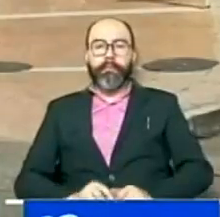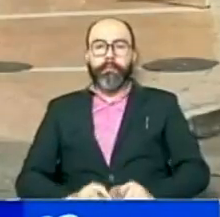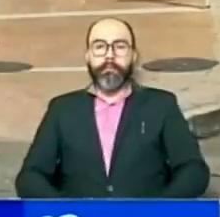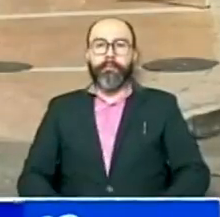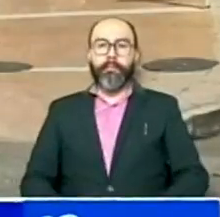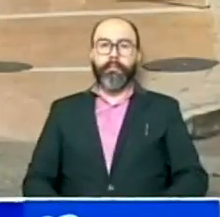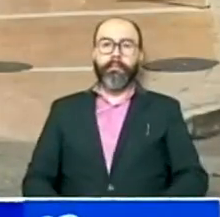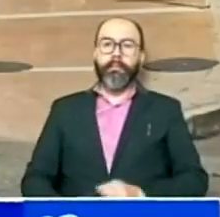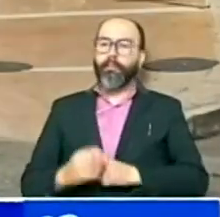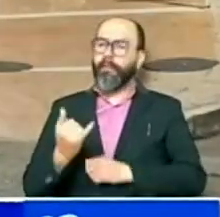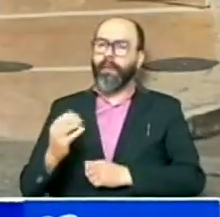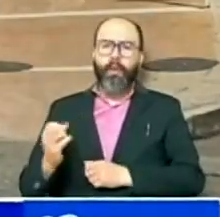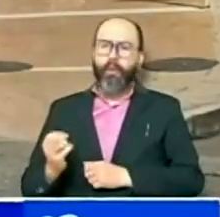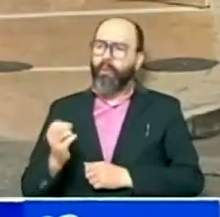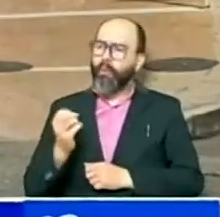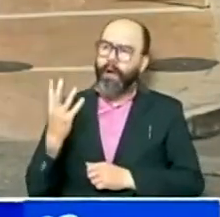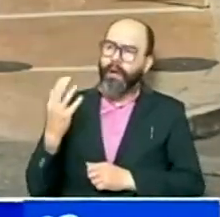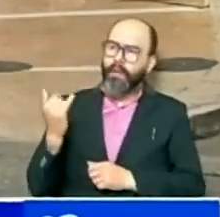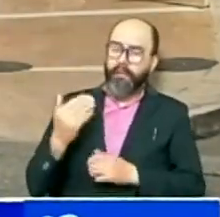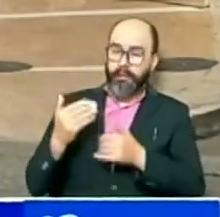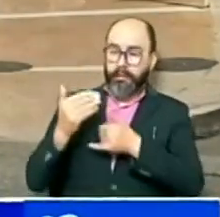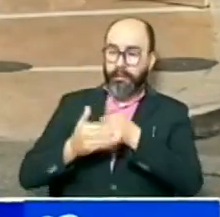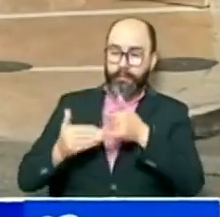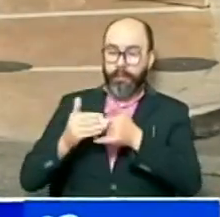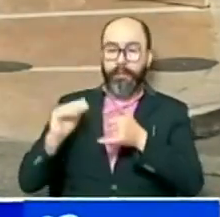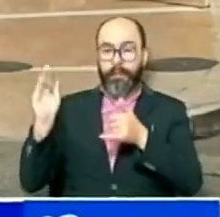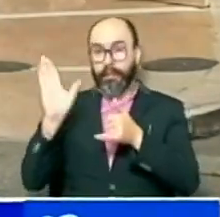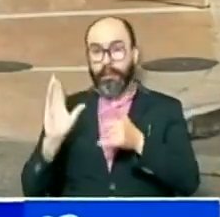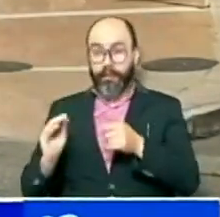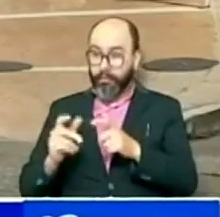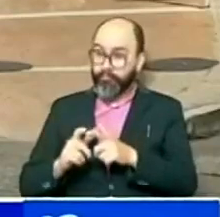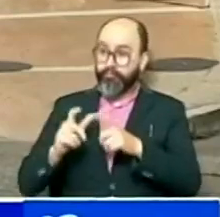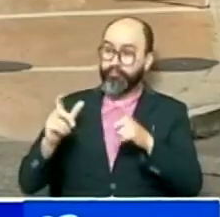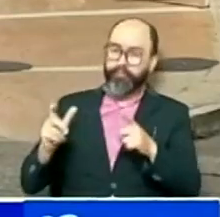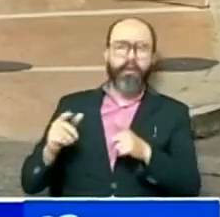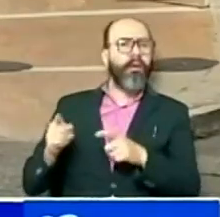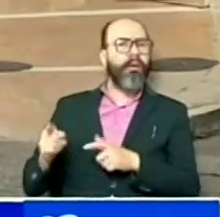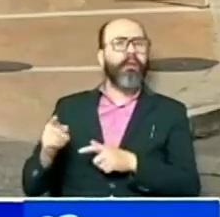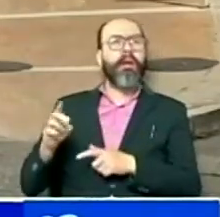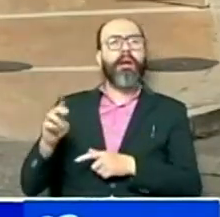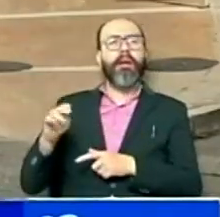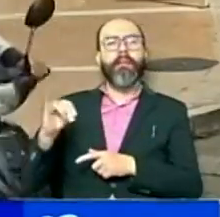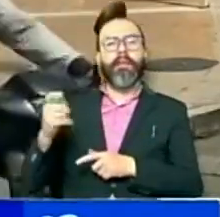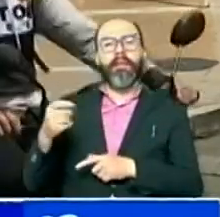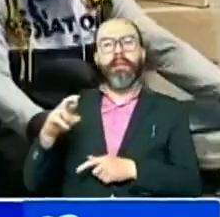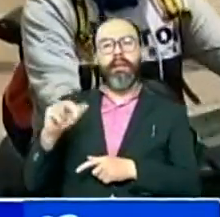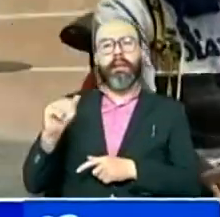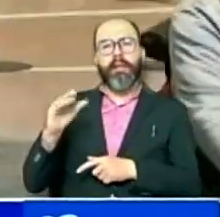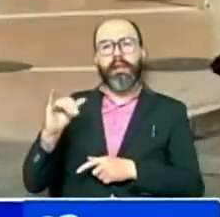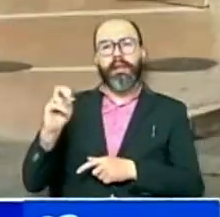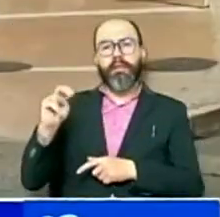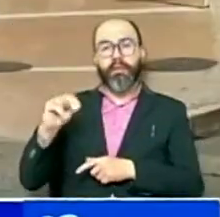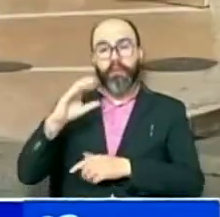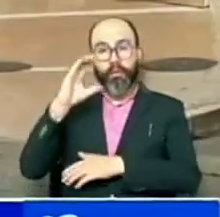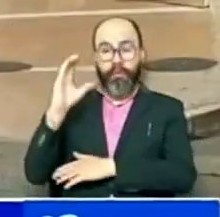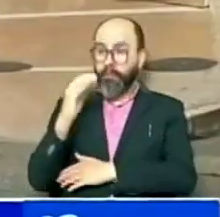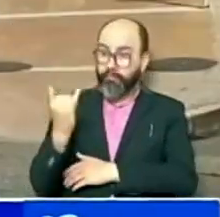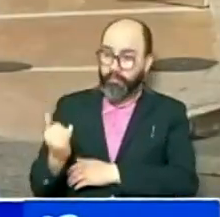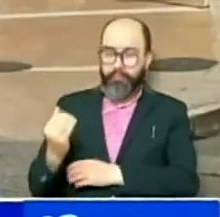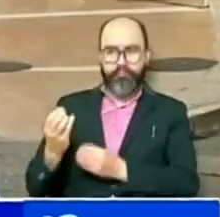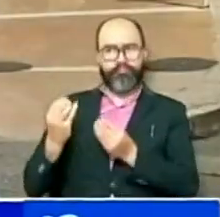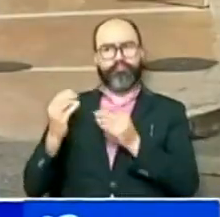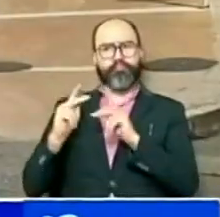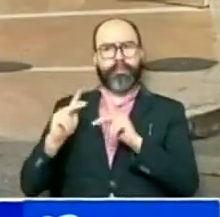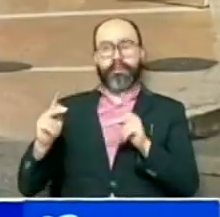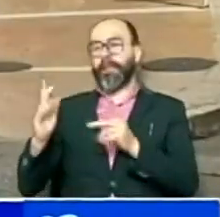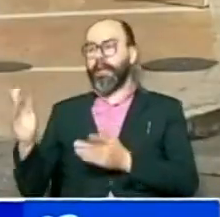La cifra de migrantes en el departamento del Quindío es alta. Según Migración Colombia, a corte de abril, 31.114 personas se encuentran en esta